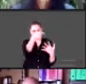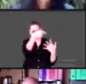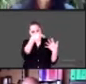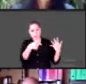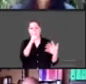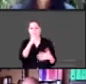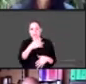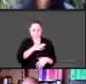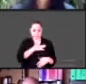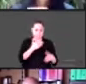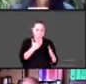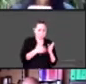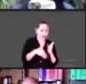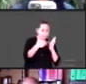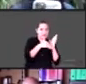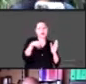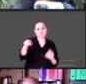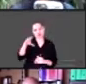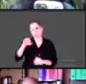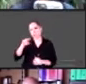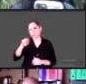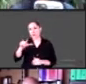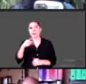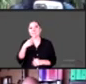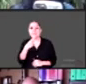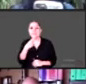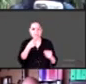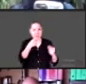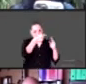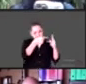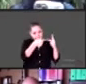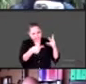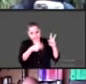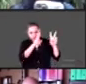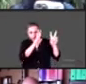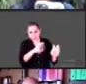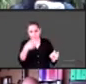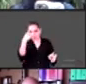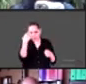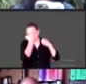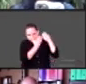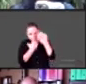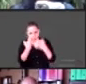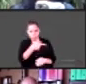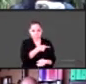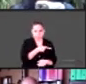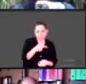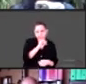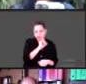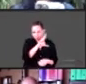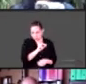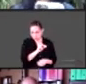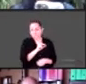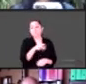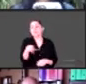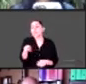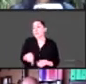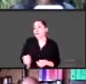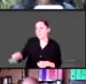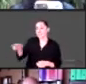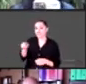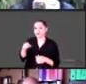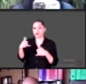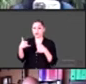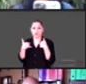la medición de la pobreza multidimensional, pues es claramente en los adolescentes la carencia por